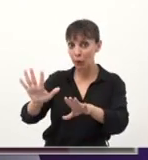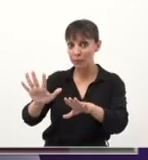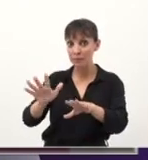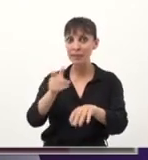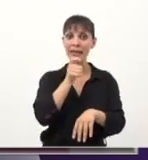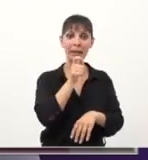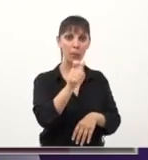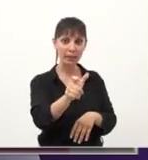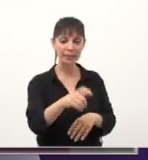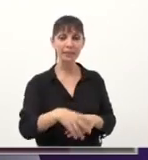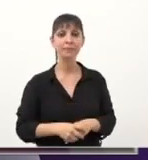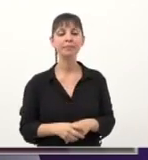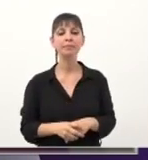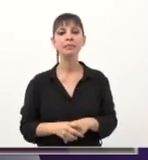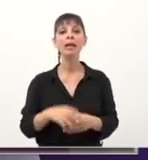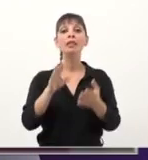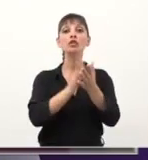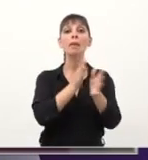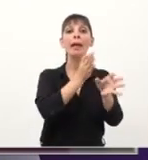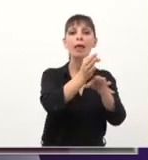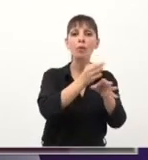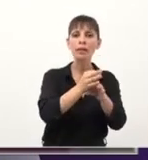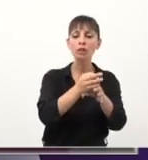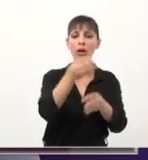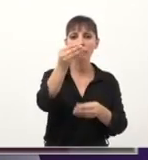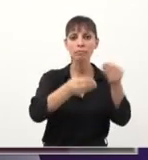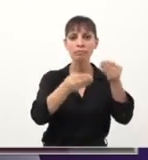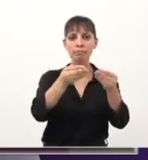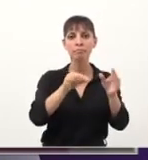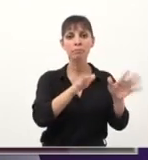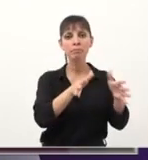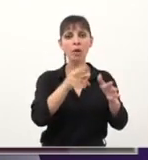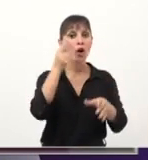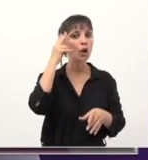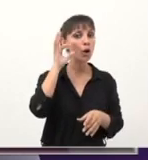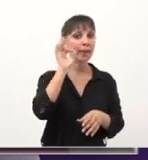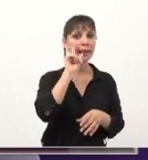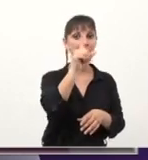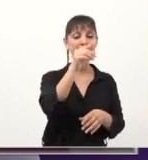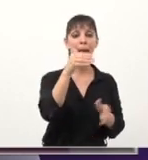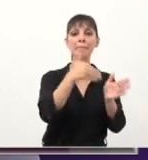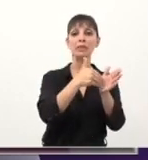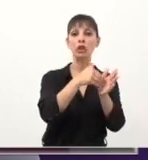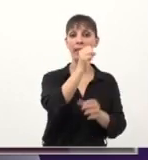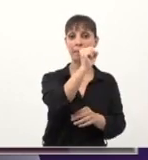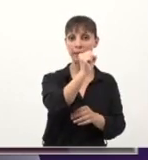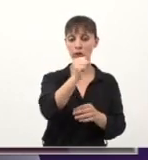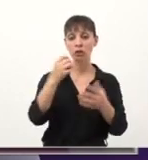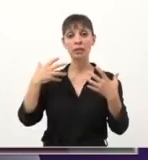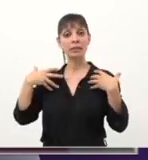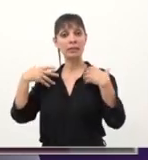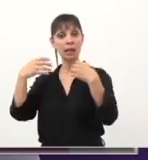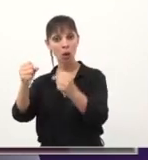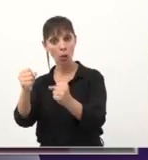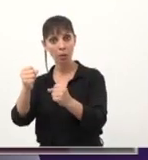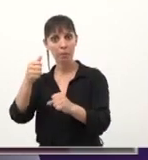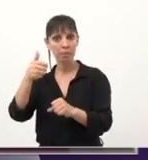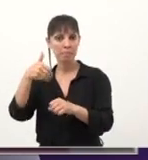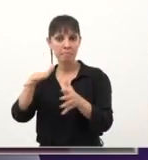respuesta. Matías, en educación calculamos gastar alrededor de 90.000 millones de pesos y en salud calculamos que va a llegar